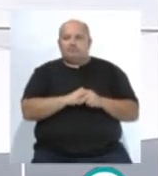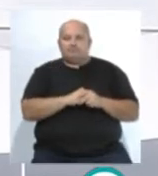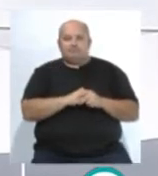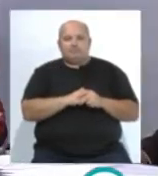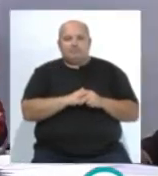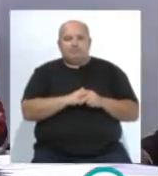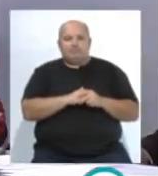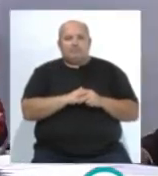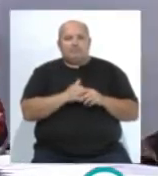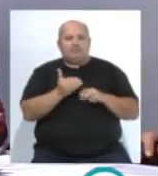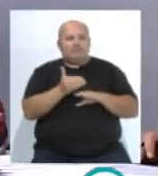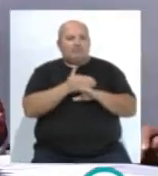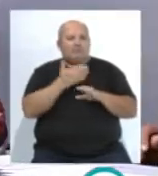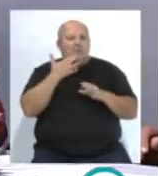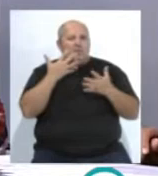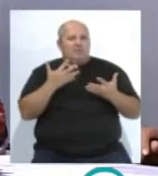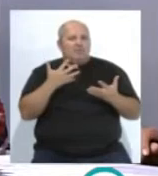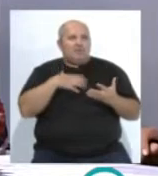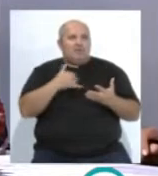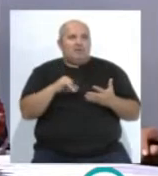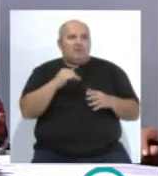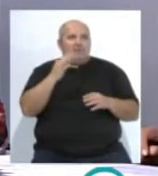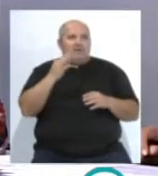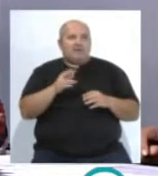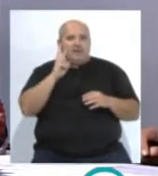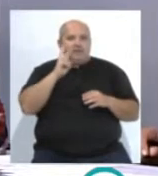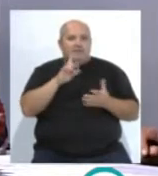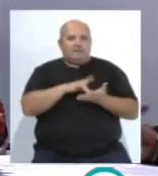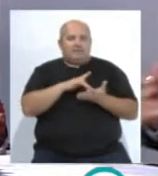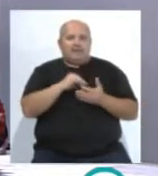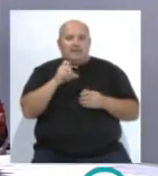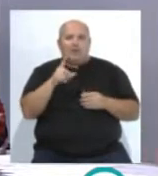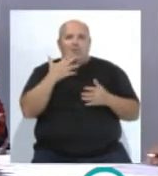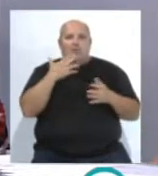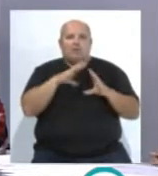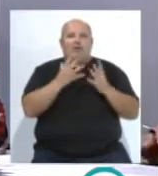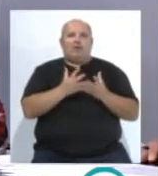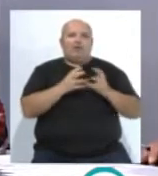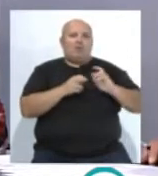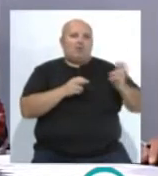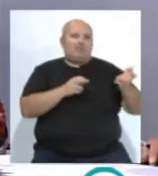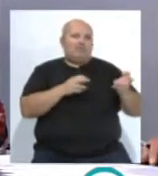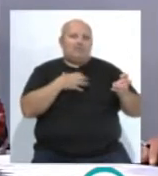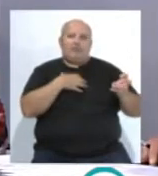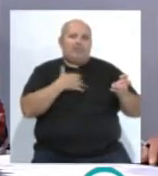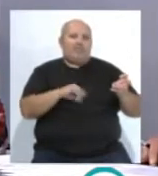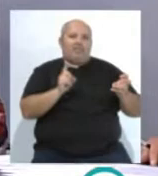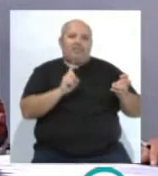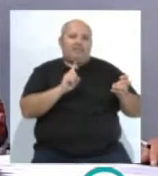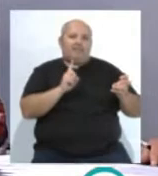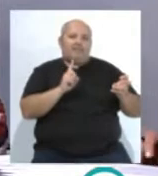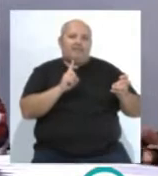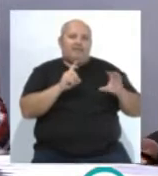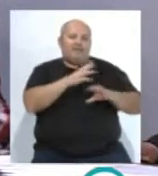o por lo menos yo lo comentaba a mi alrededor, que cómo es posible que haya visto esa falta de Querol cuando el balón estaba en la otra banda y no fue capaz de ver